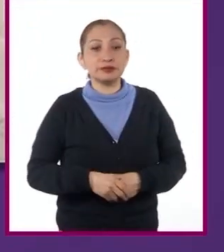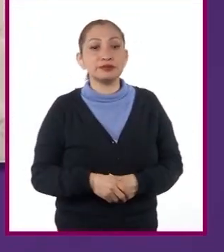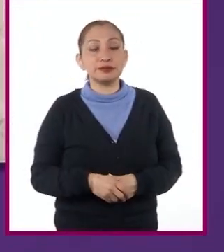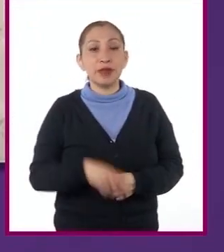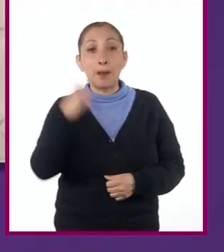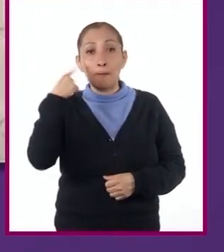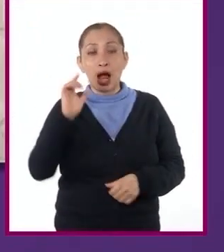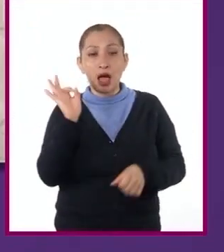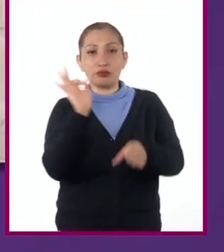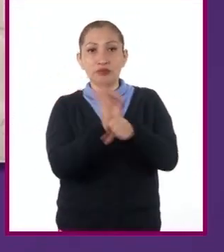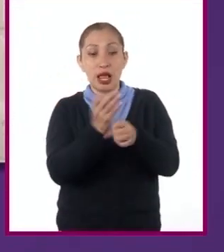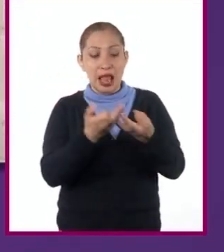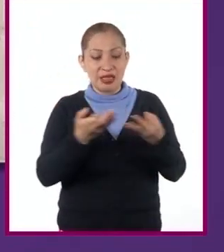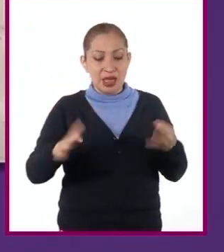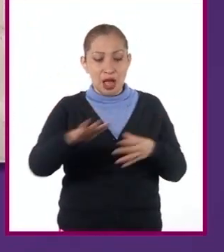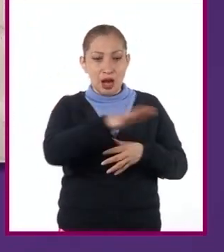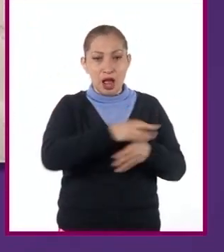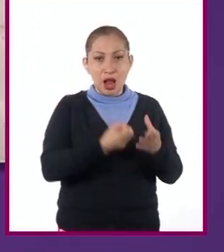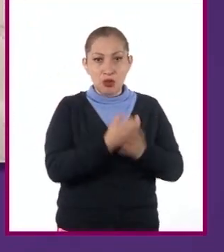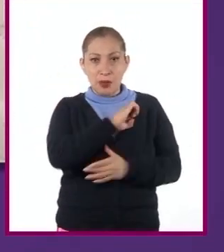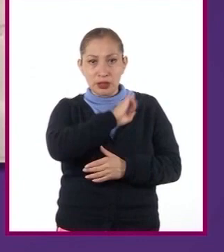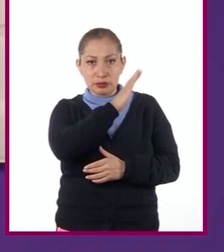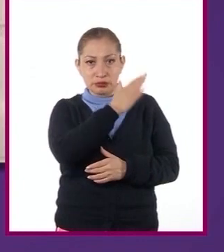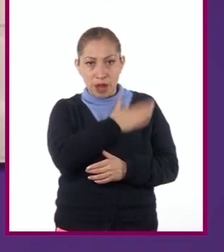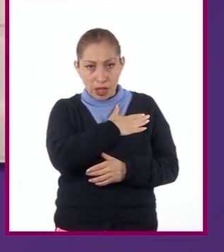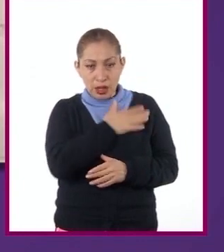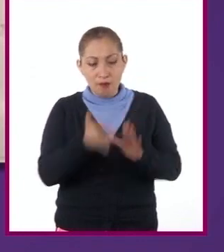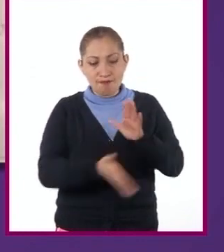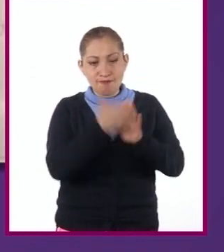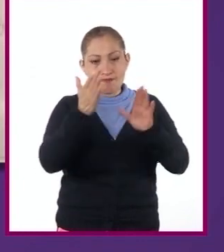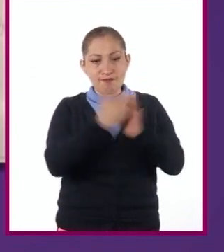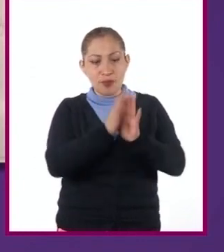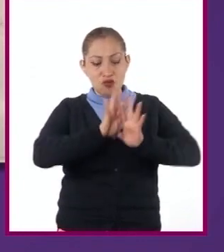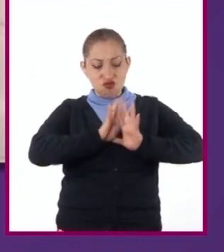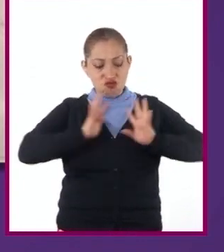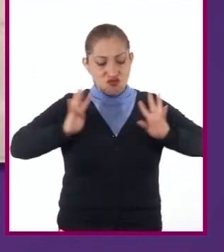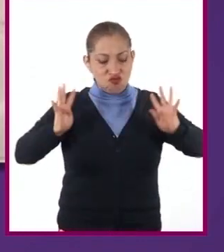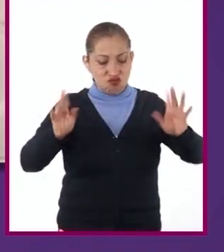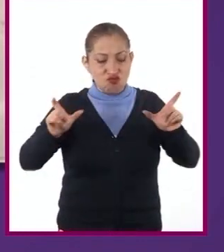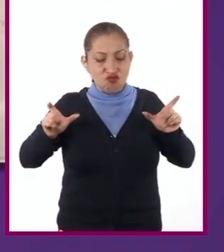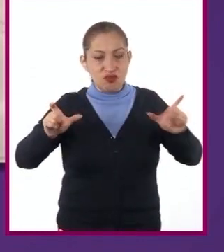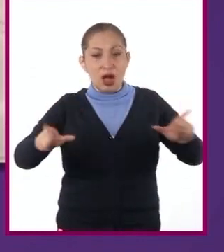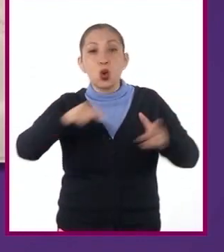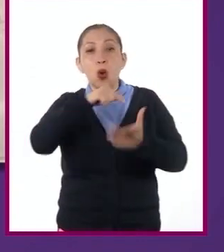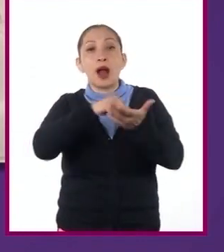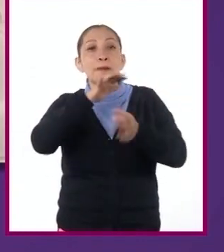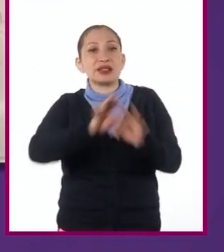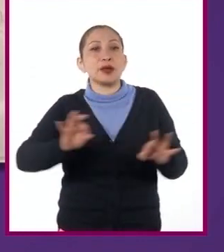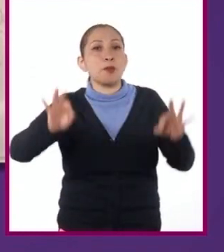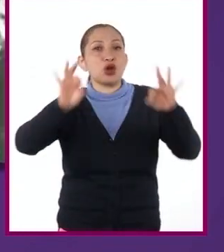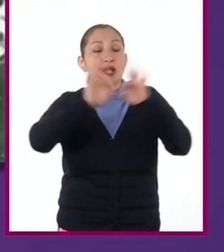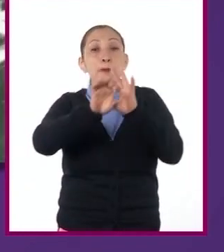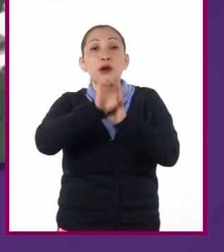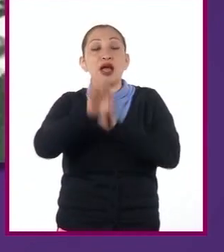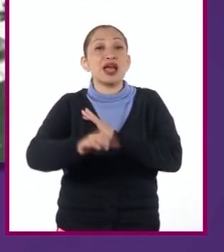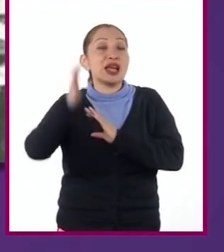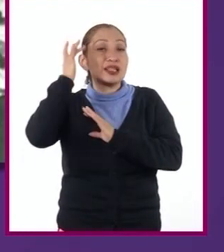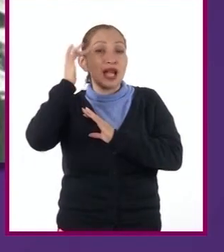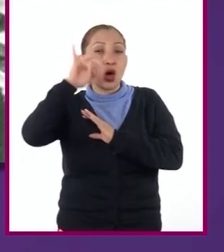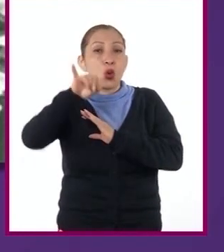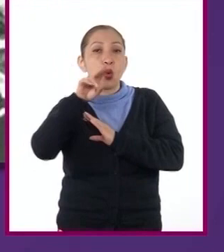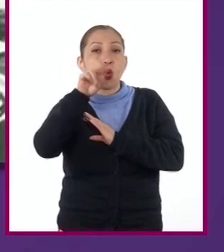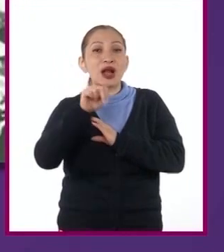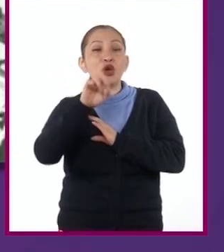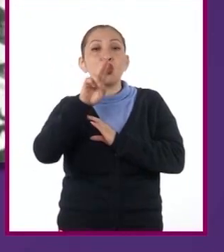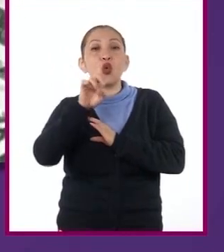Para la defensa terrestre en la Nueva España, se construyeron fortalezas en los puertos más importantes, como en San Juan de Ulúa,